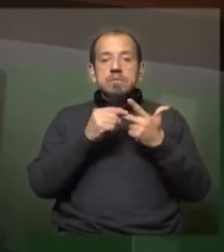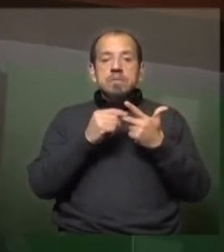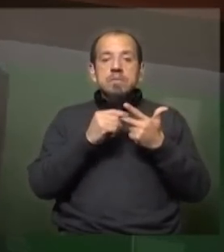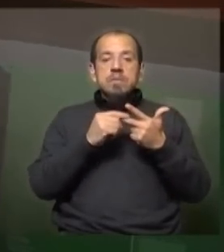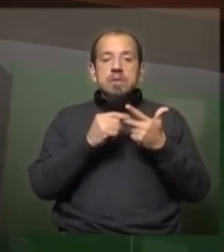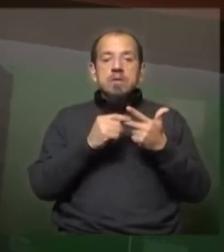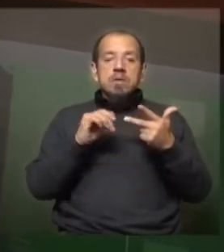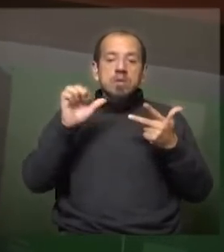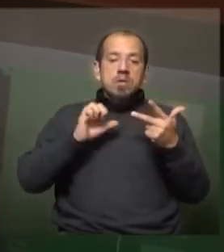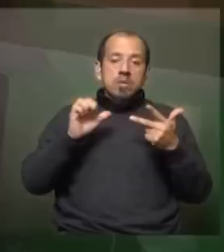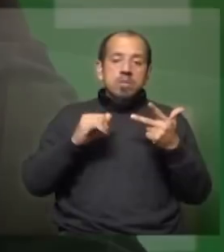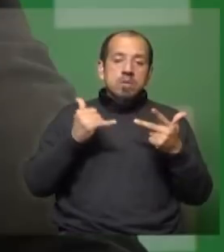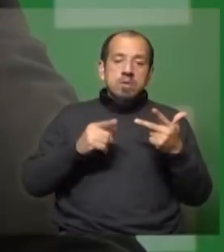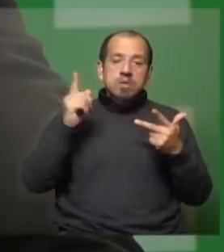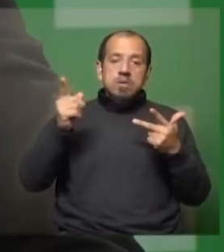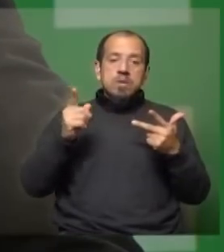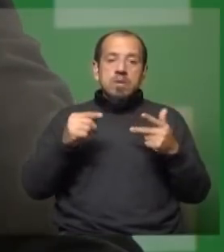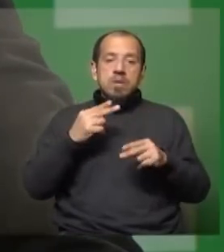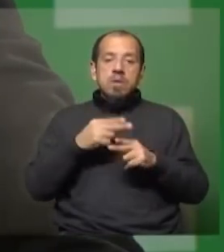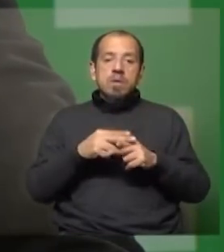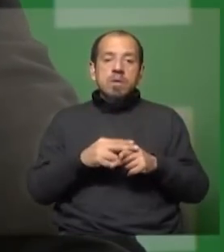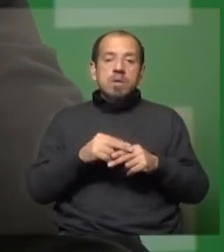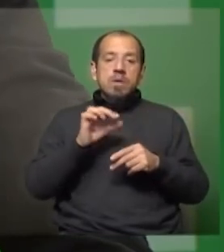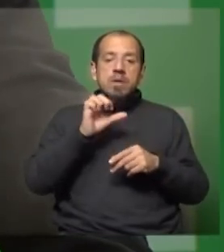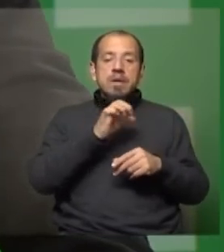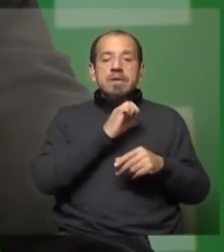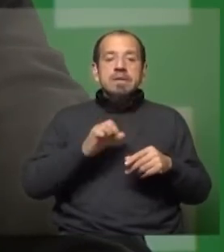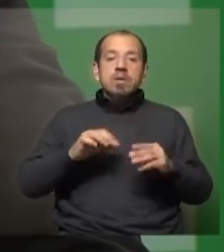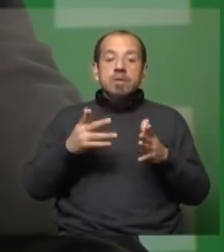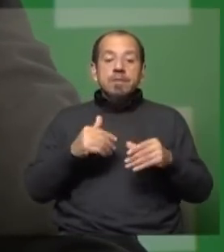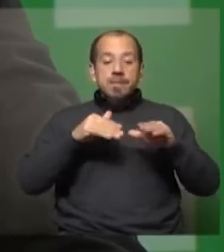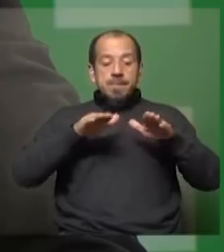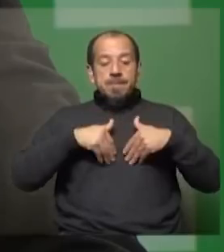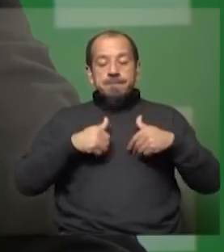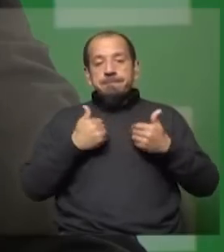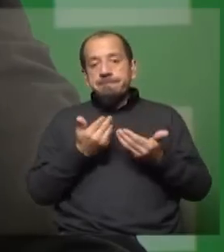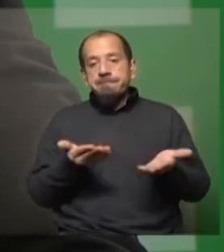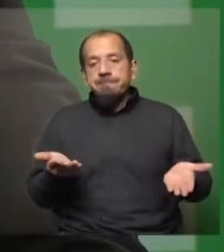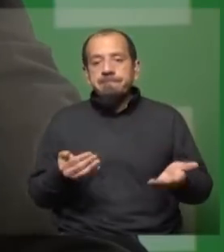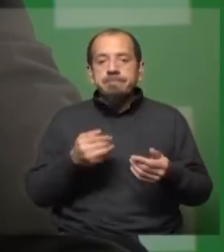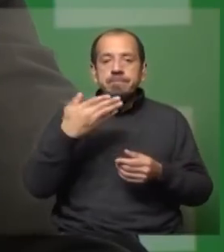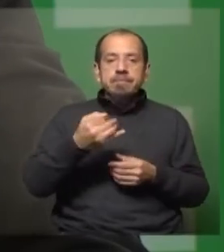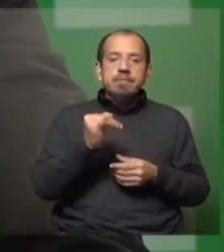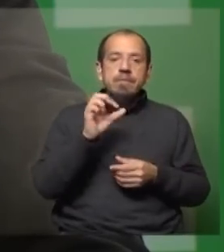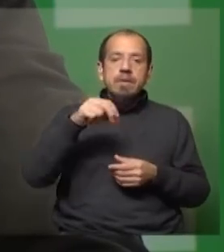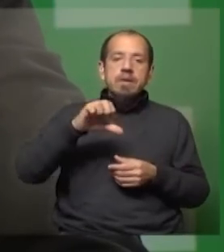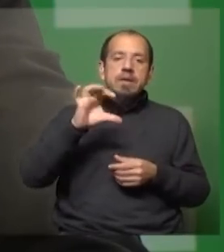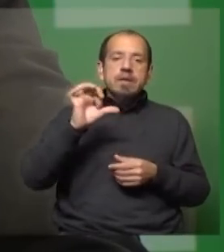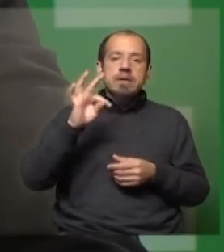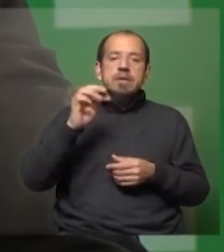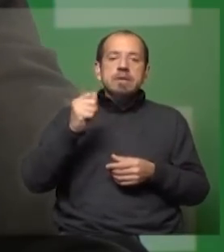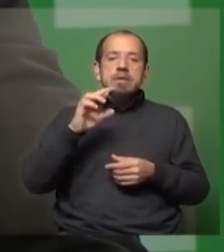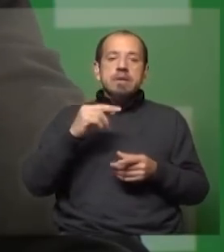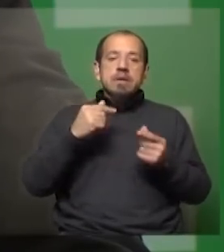cosa que los europeos tienen muy desarrollados que se llama estado y bienestar que es esa transición socioeconómica que quizá es donde estamos más